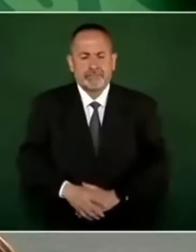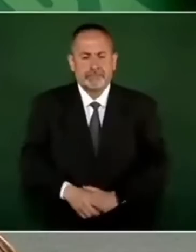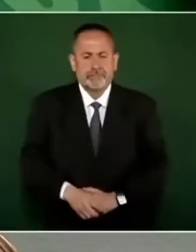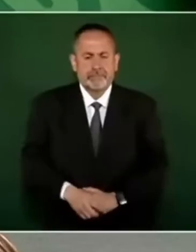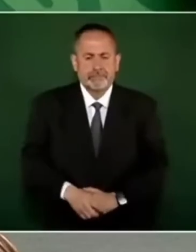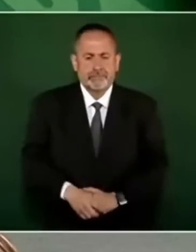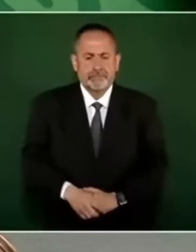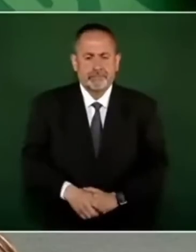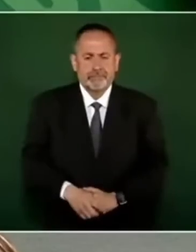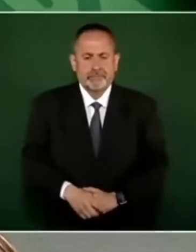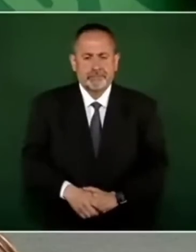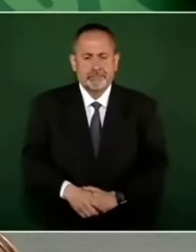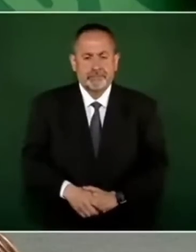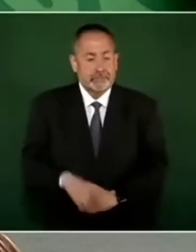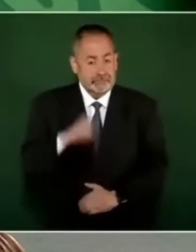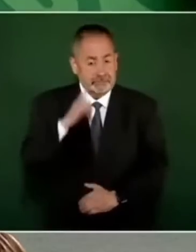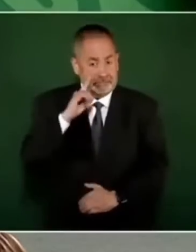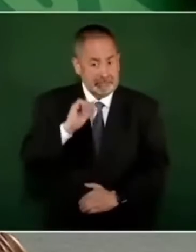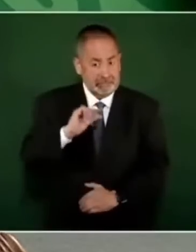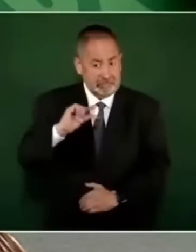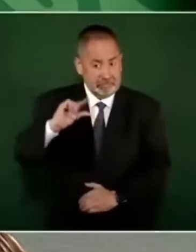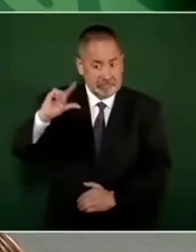Y miren.